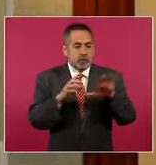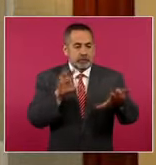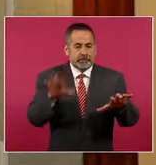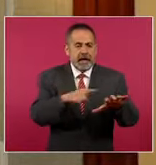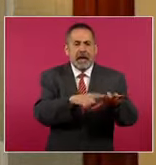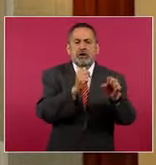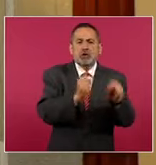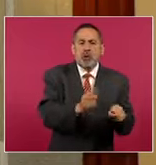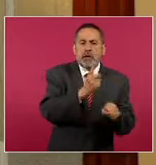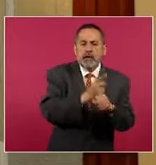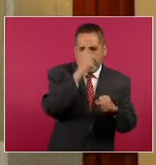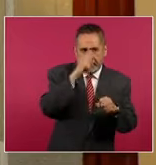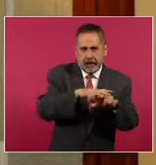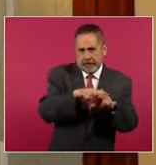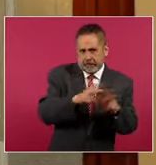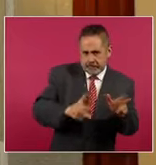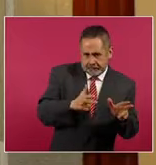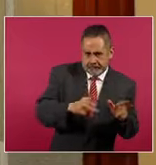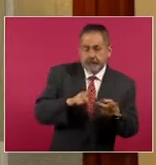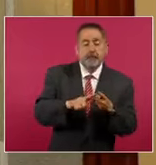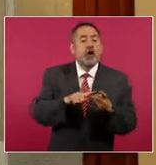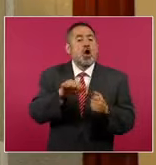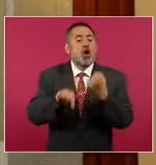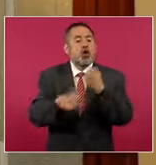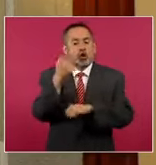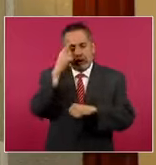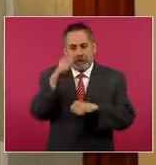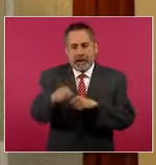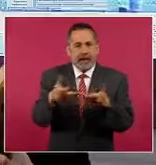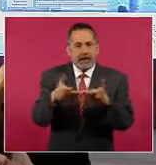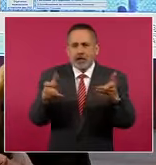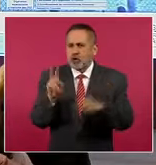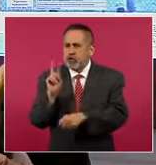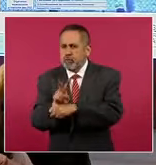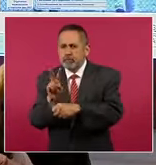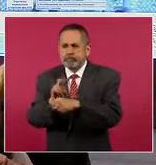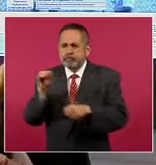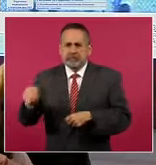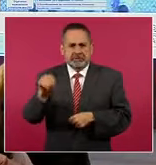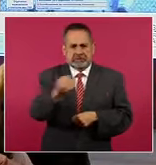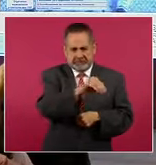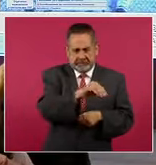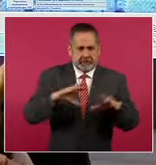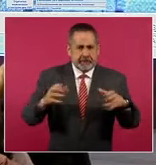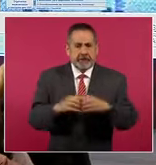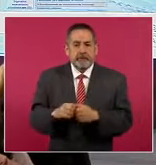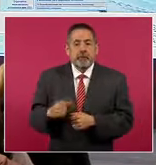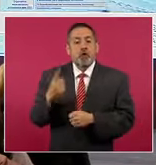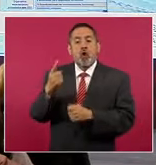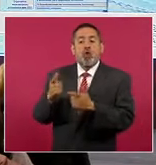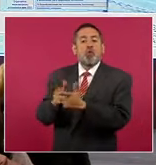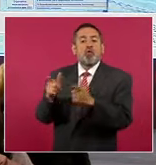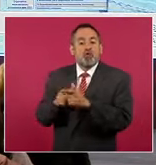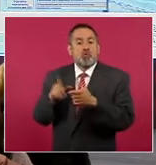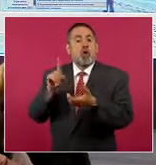ferroviaria, 12 coordinaciones de mantenimiento territorial, un escuadrón montado.